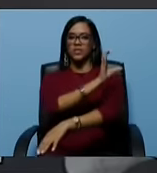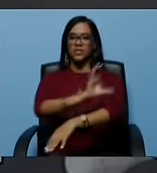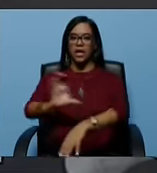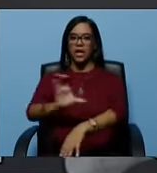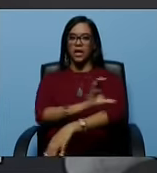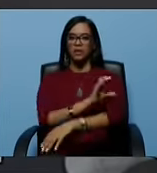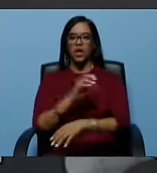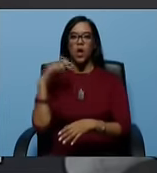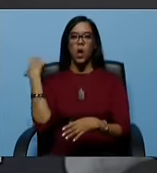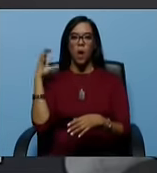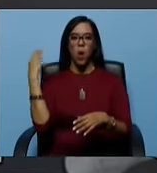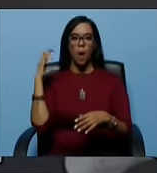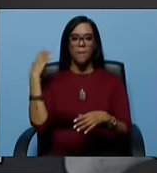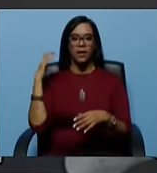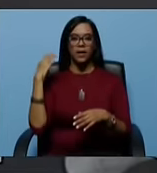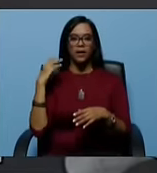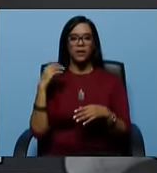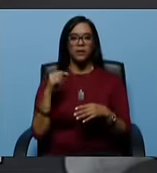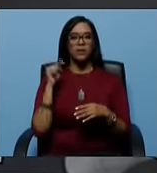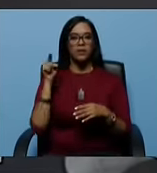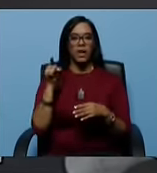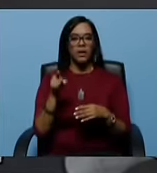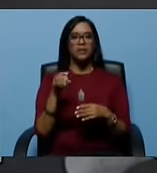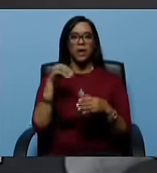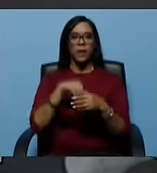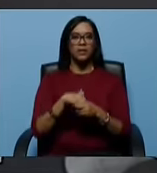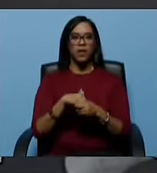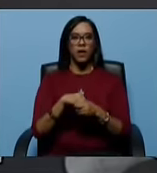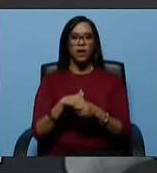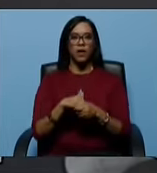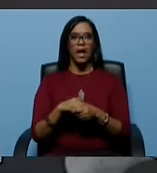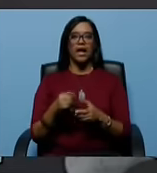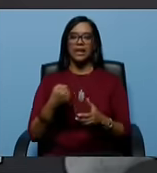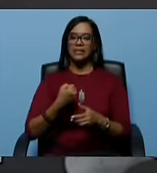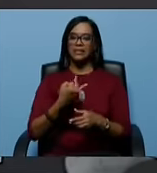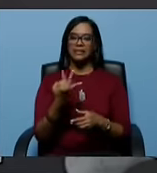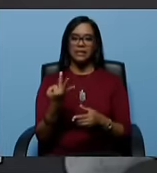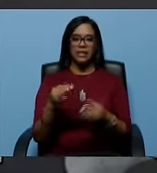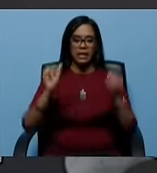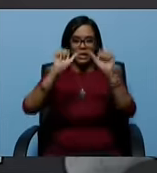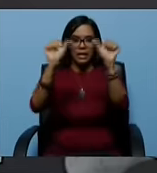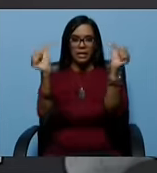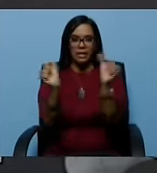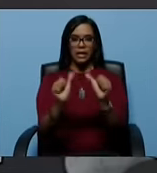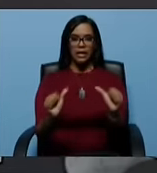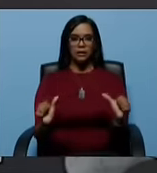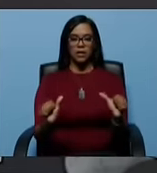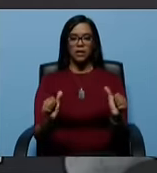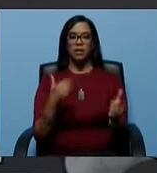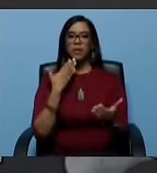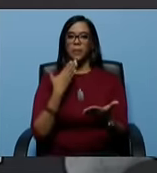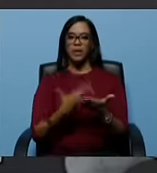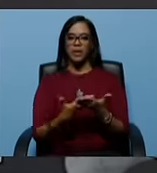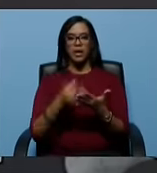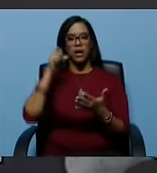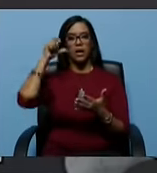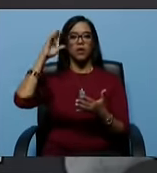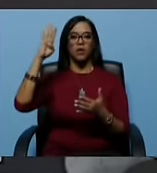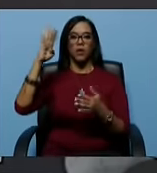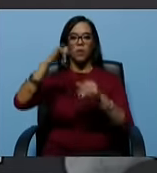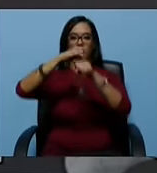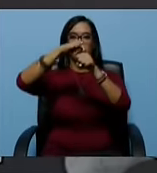Cúcuta y ahí metieron una cantidad de artistas y le pedían a Dios que lanzara bombas